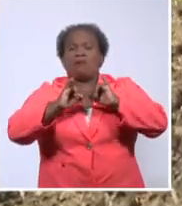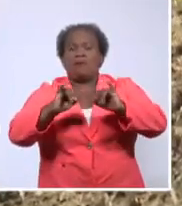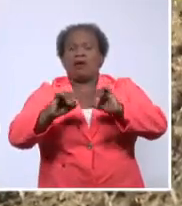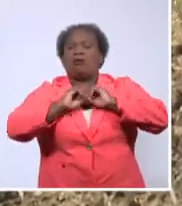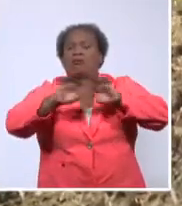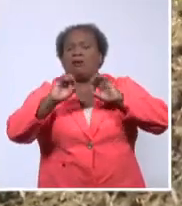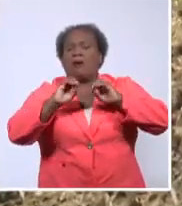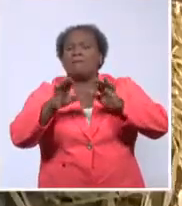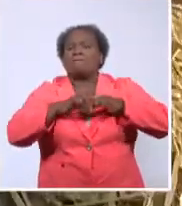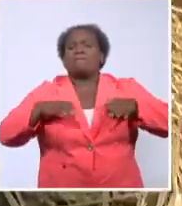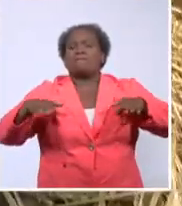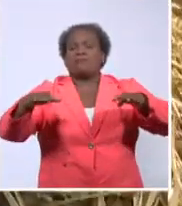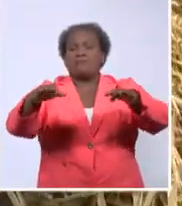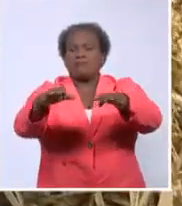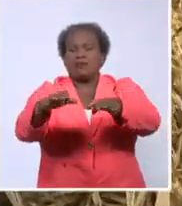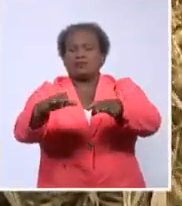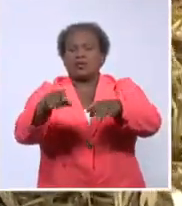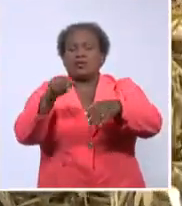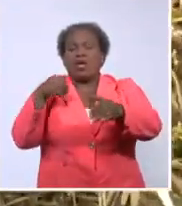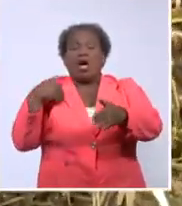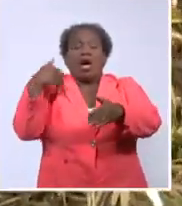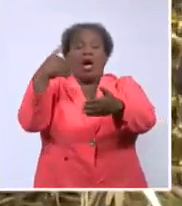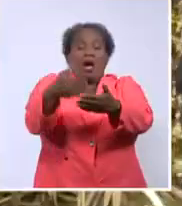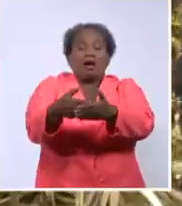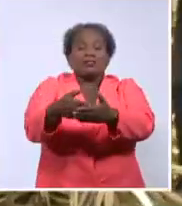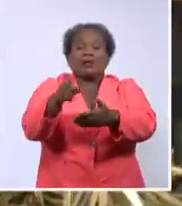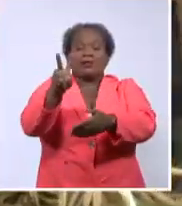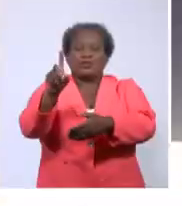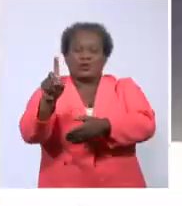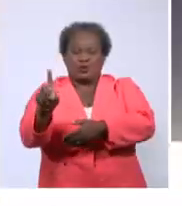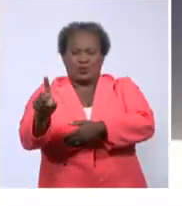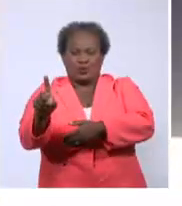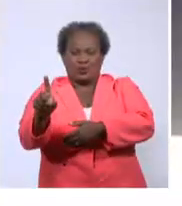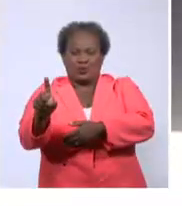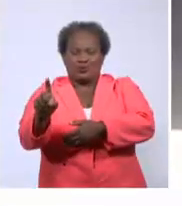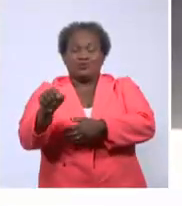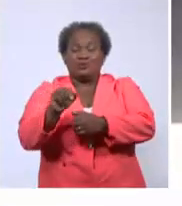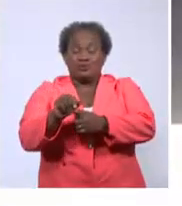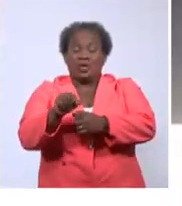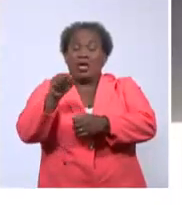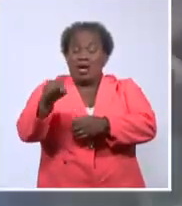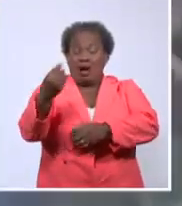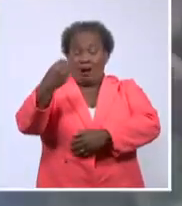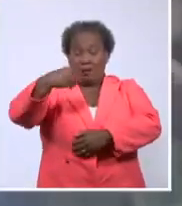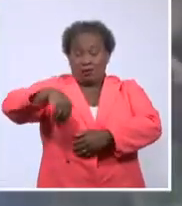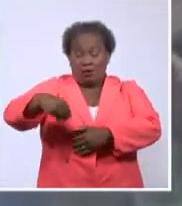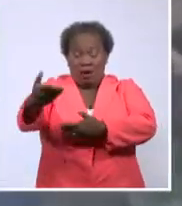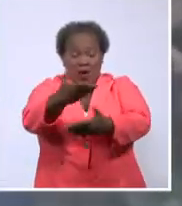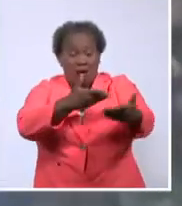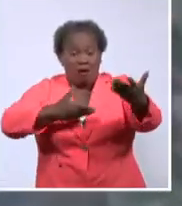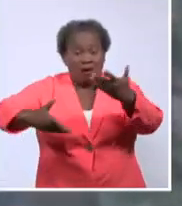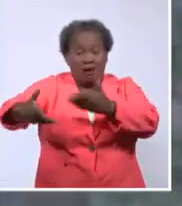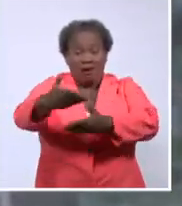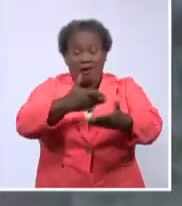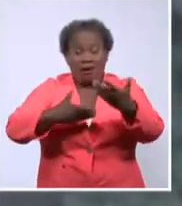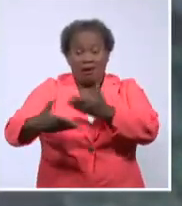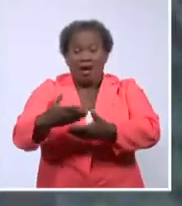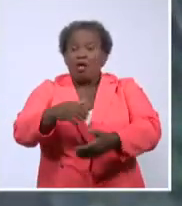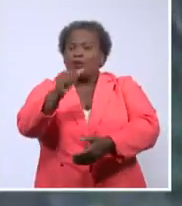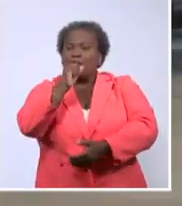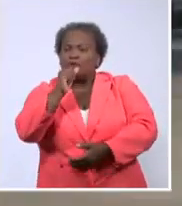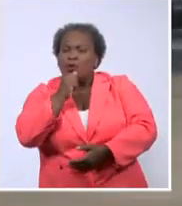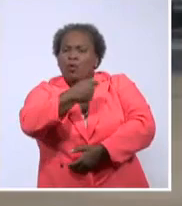diversas mesas redondas hasta el próximo día 21. Será una oportunidad de intercambio para aclarar dudas